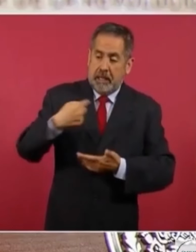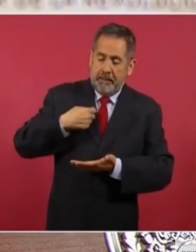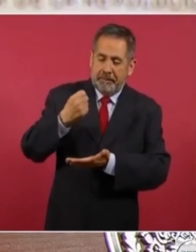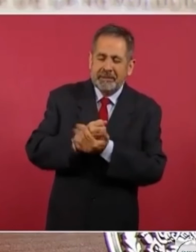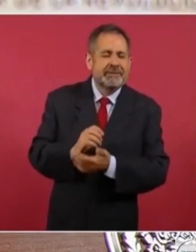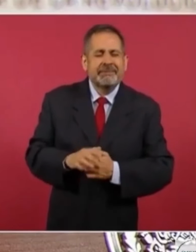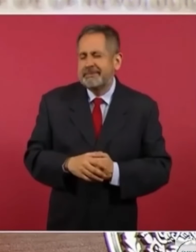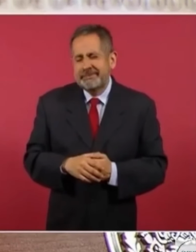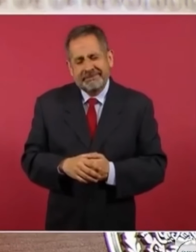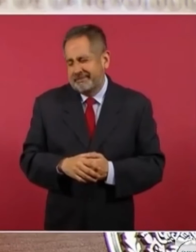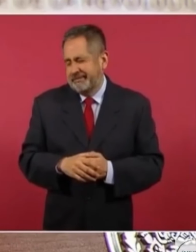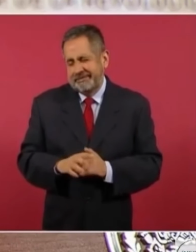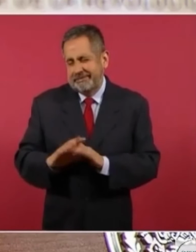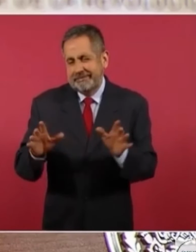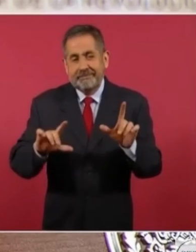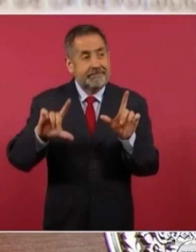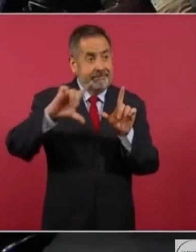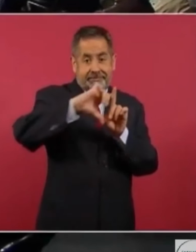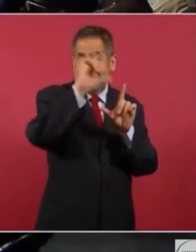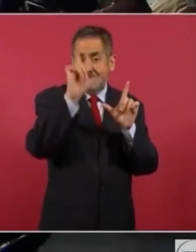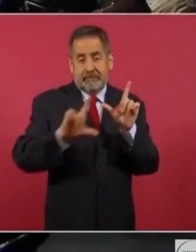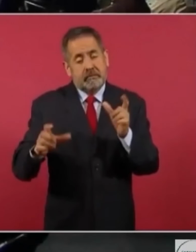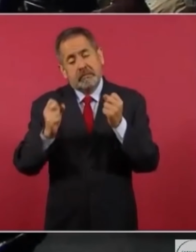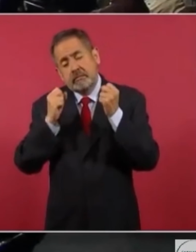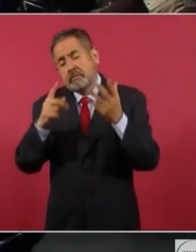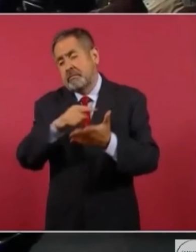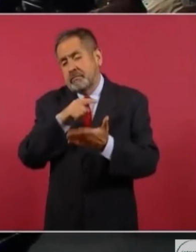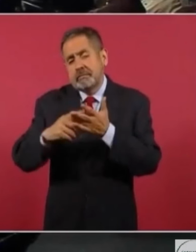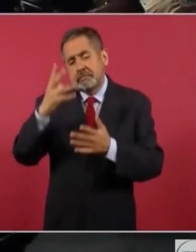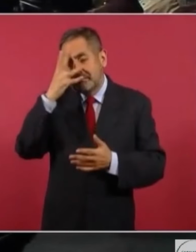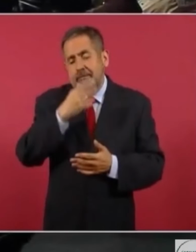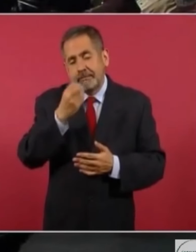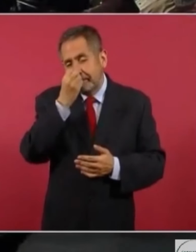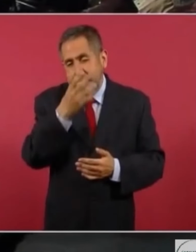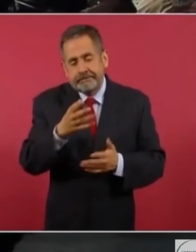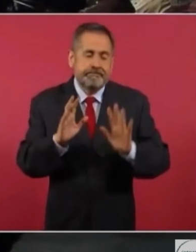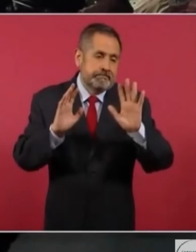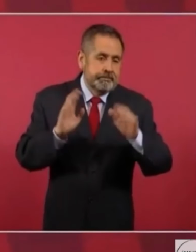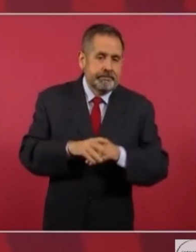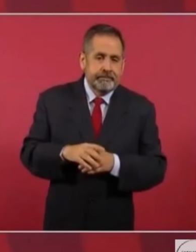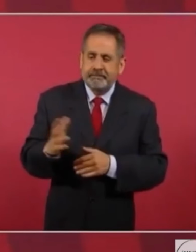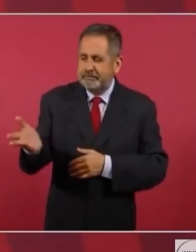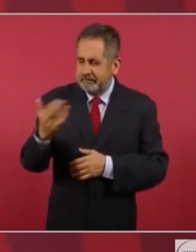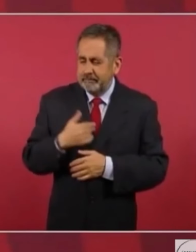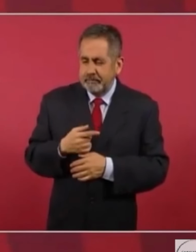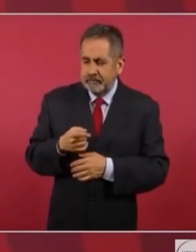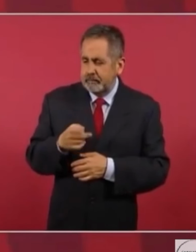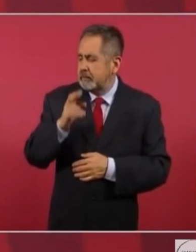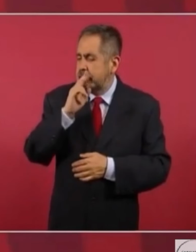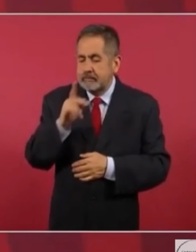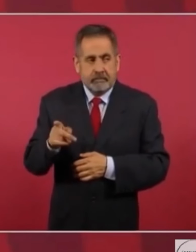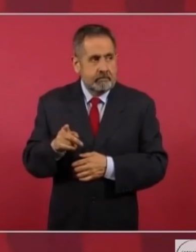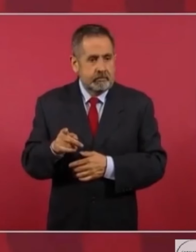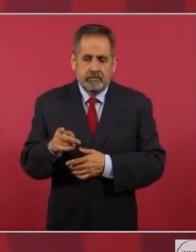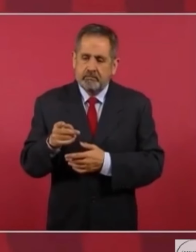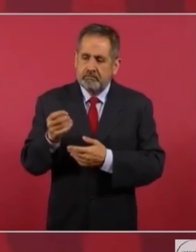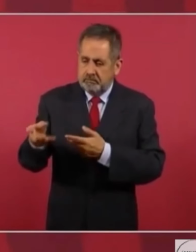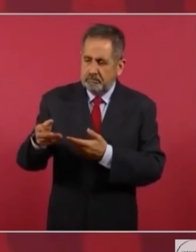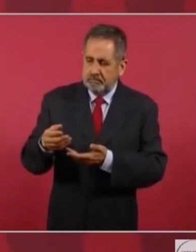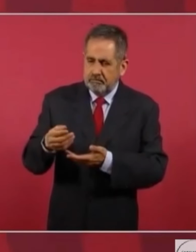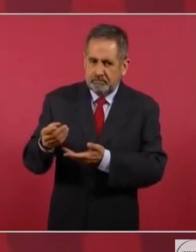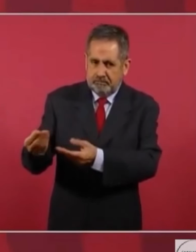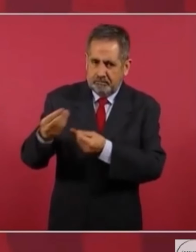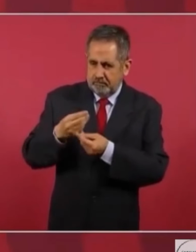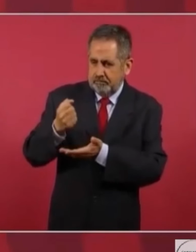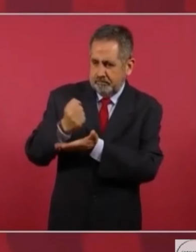tantos lugares, ¿no?, paradisíacos. Los voy a llevar y no te preocupes, ya vamos avanzando, los